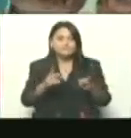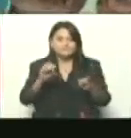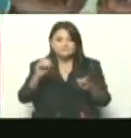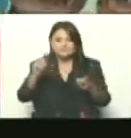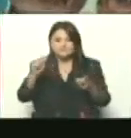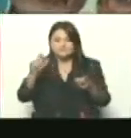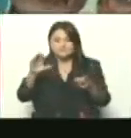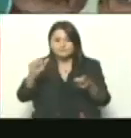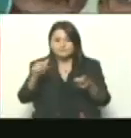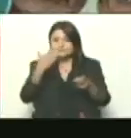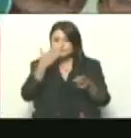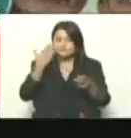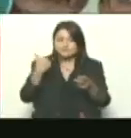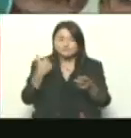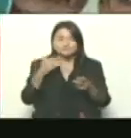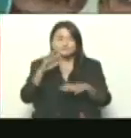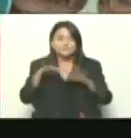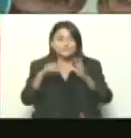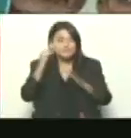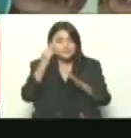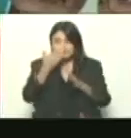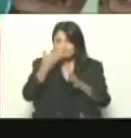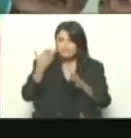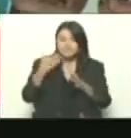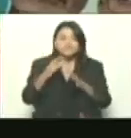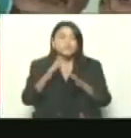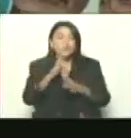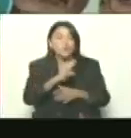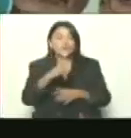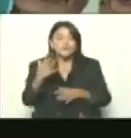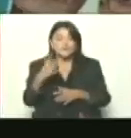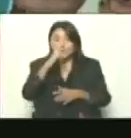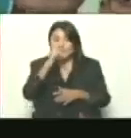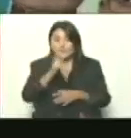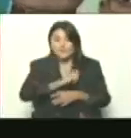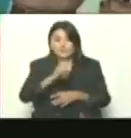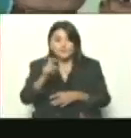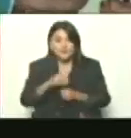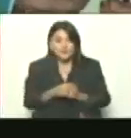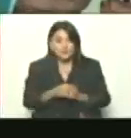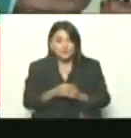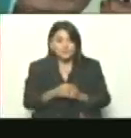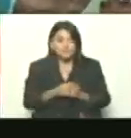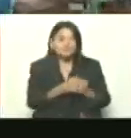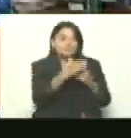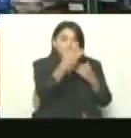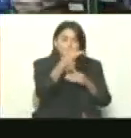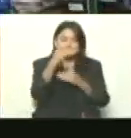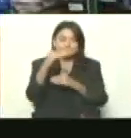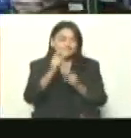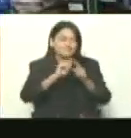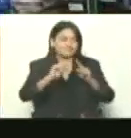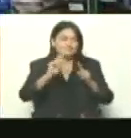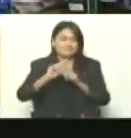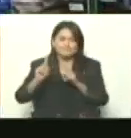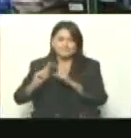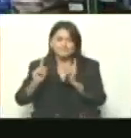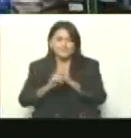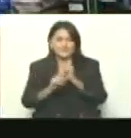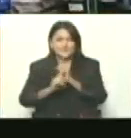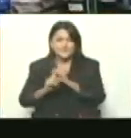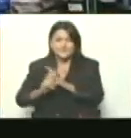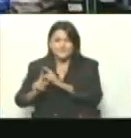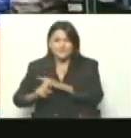15 días cumplió 45 años, y 45 años donde ha pasado por distintas etapas. En esa primera etapa era una etapa de